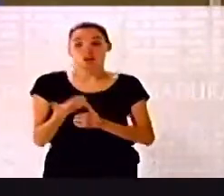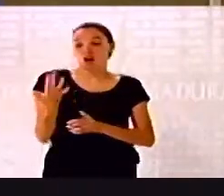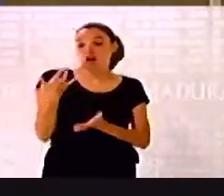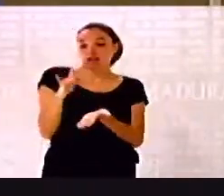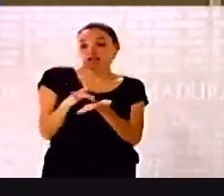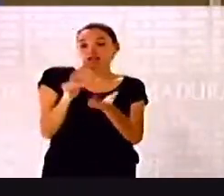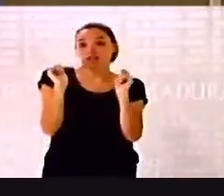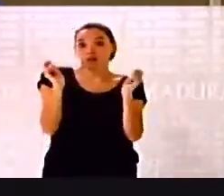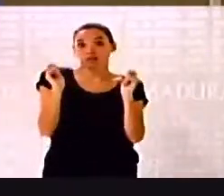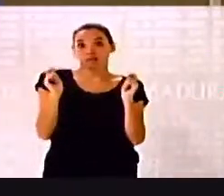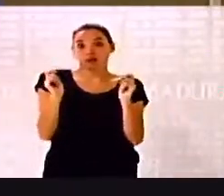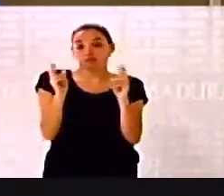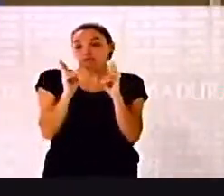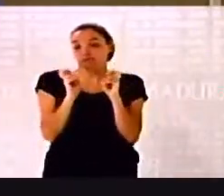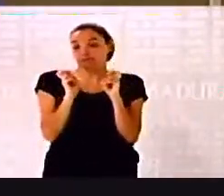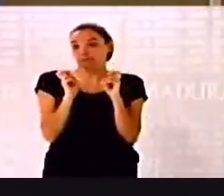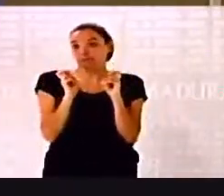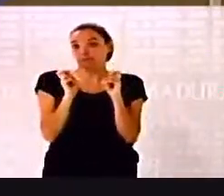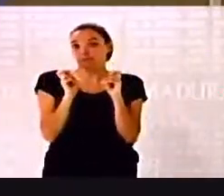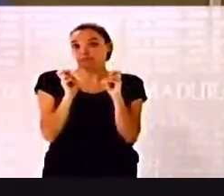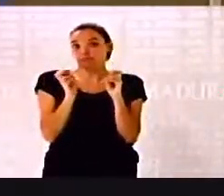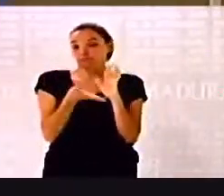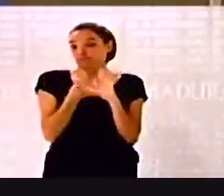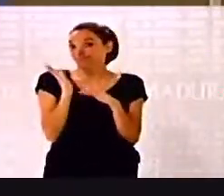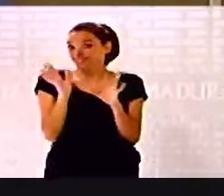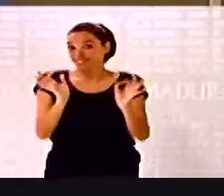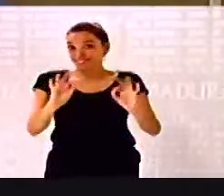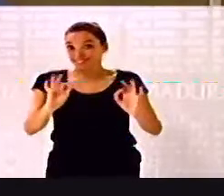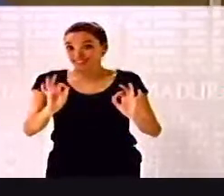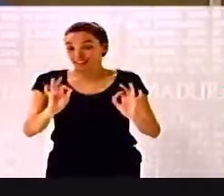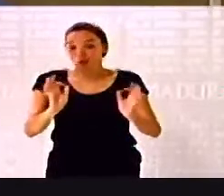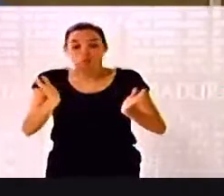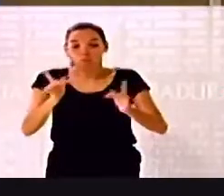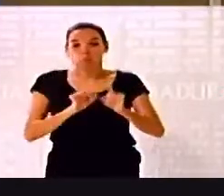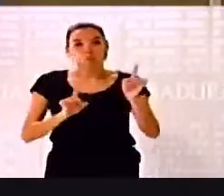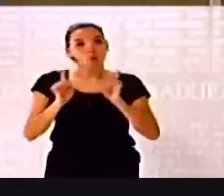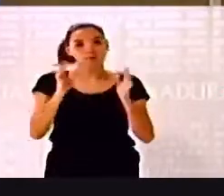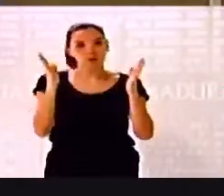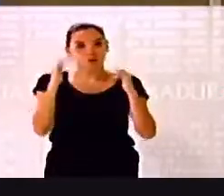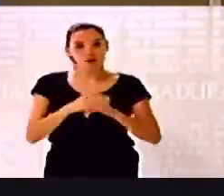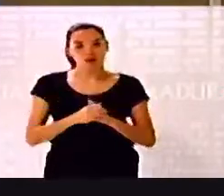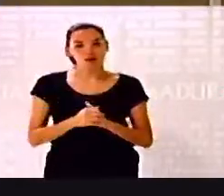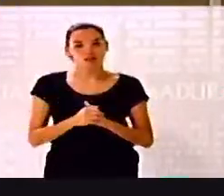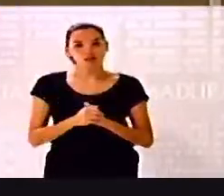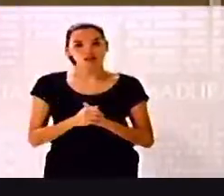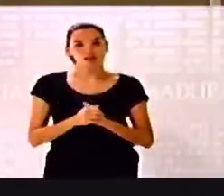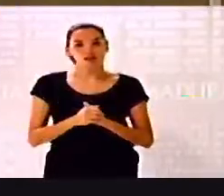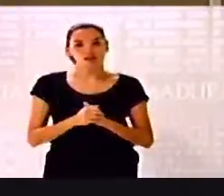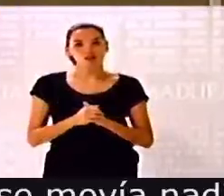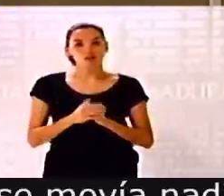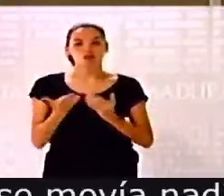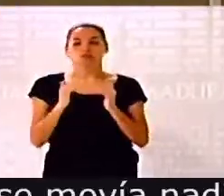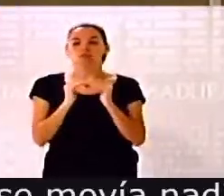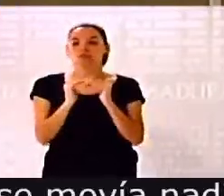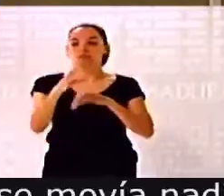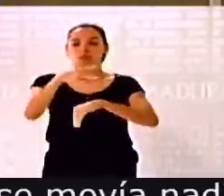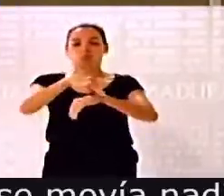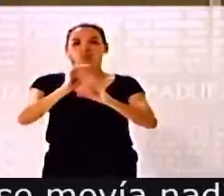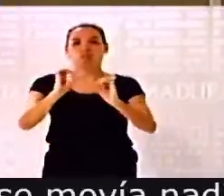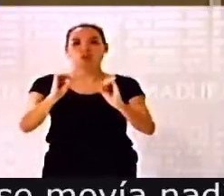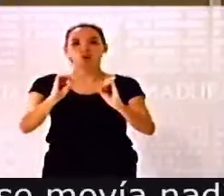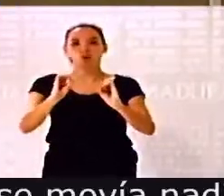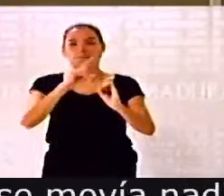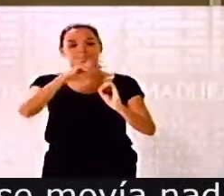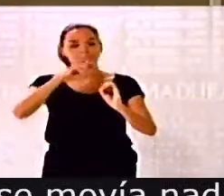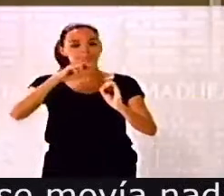alarma, que no se movía nadie, pues no se movía nadie y no teníamos problemas de ese tipo. Entonces los casos bajaron a cero y se mantuvieron